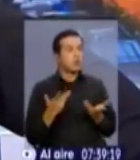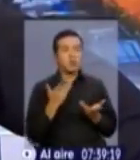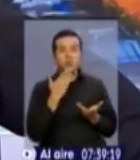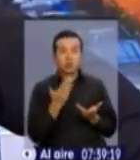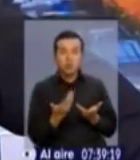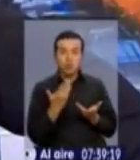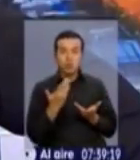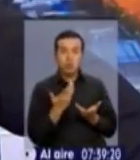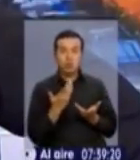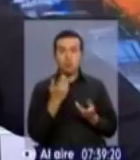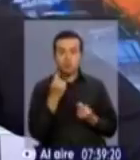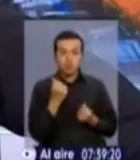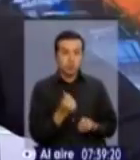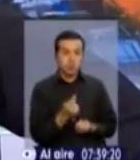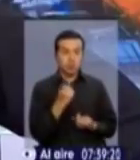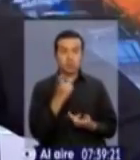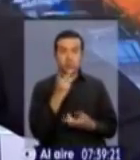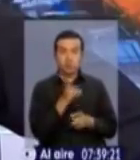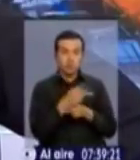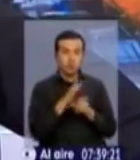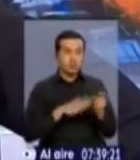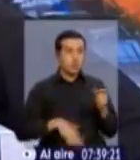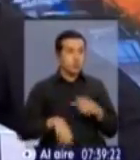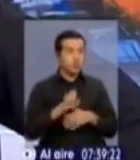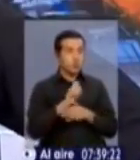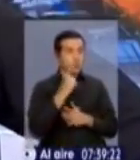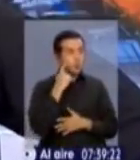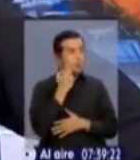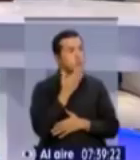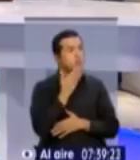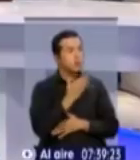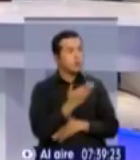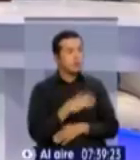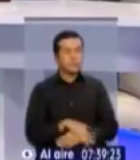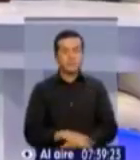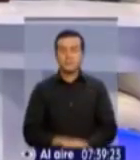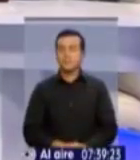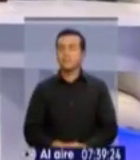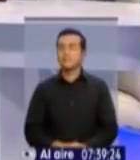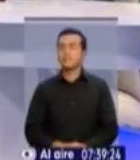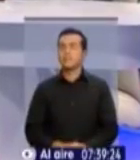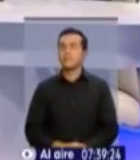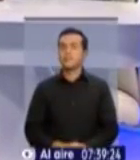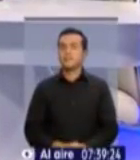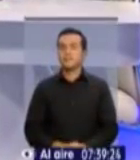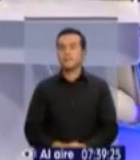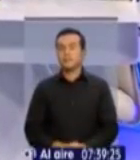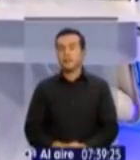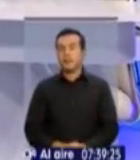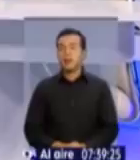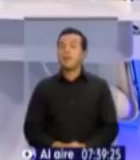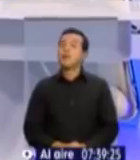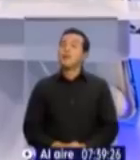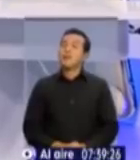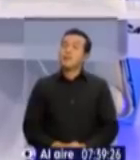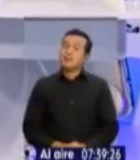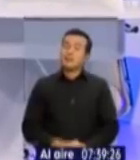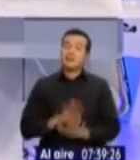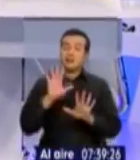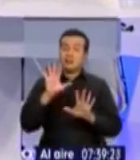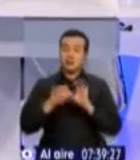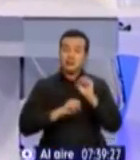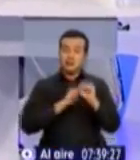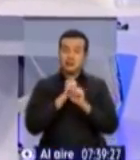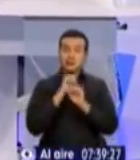costo de nuestro sistema productivo para el muñoz digamos creo que estuvimos caminando en los 10 años anteriores por eso es que es